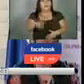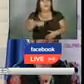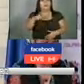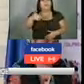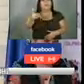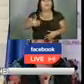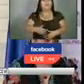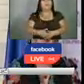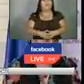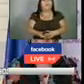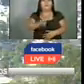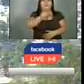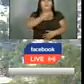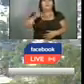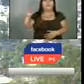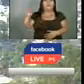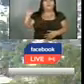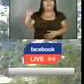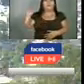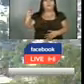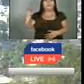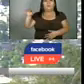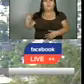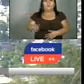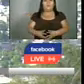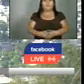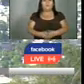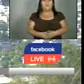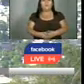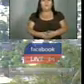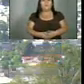este año. Dani Guarita, Noticiero Hechos.